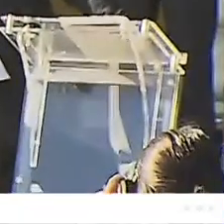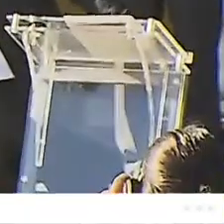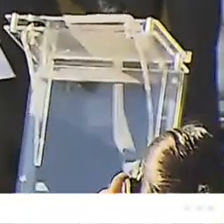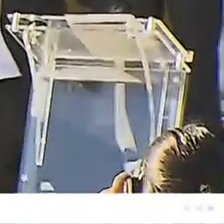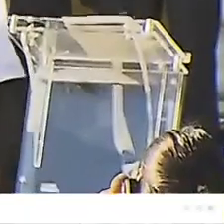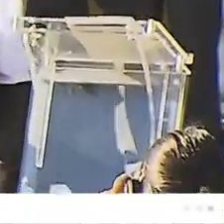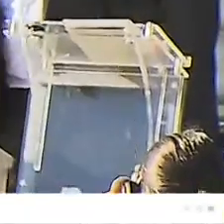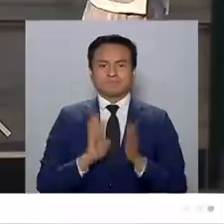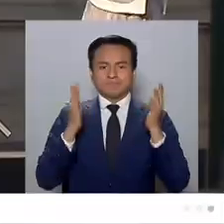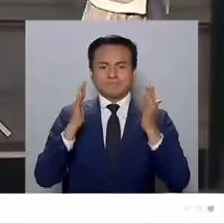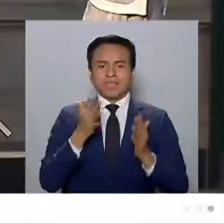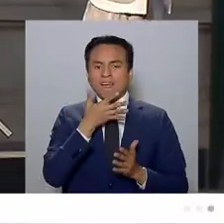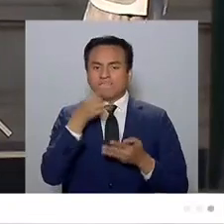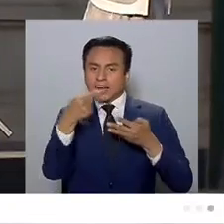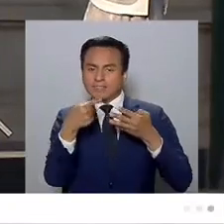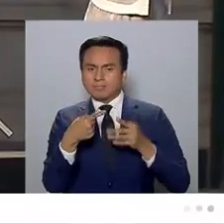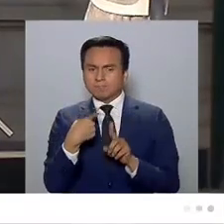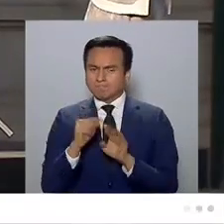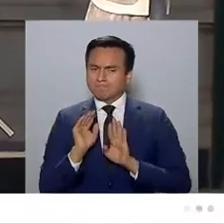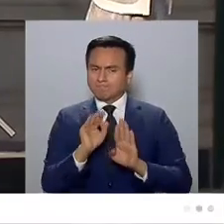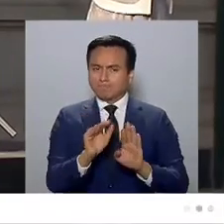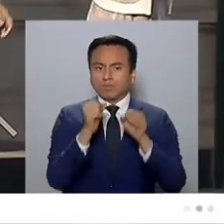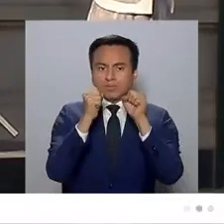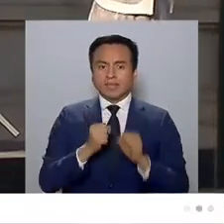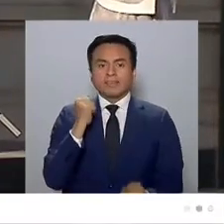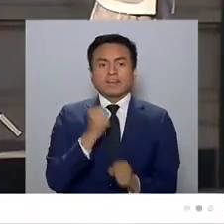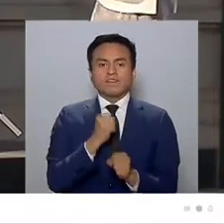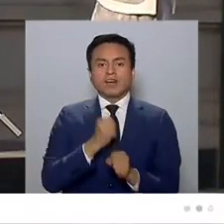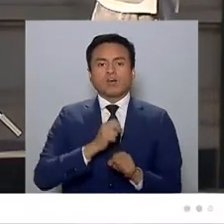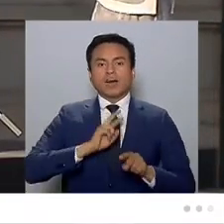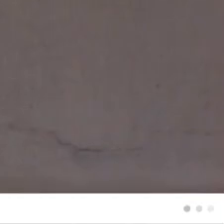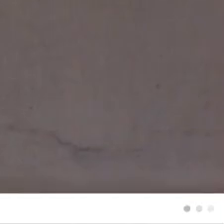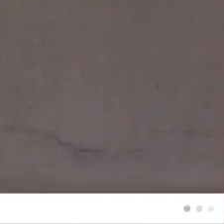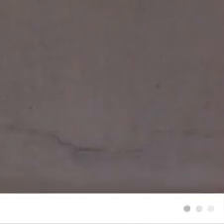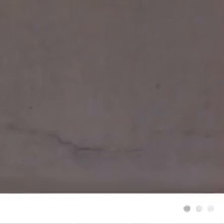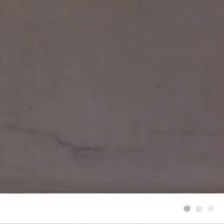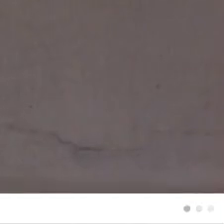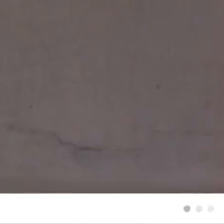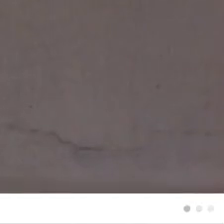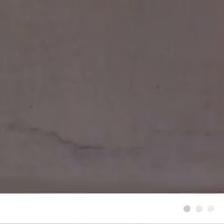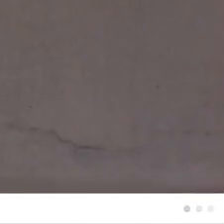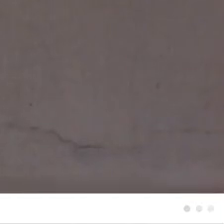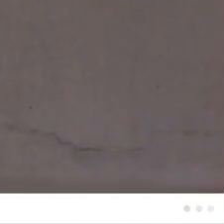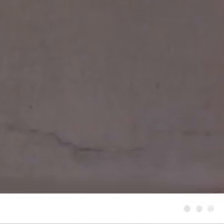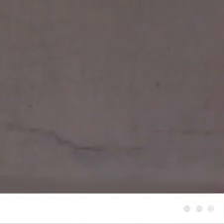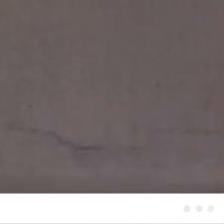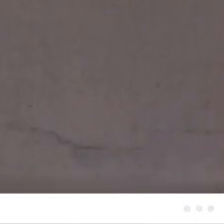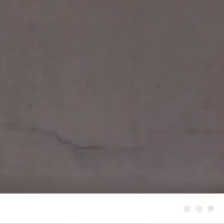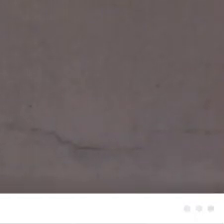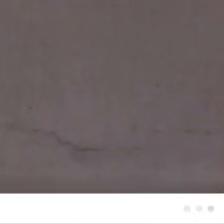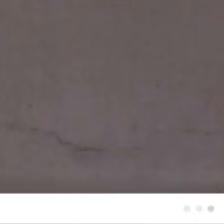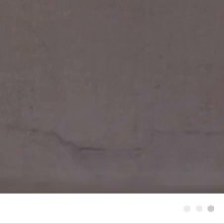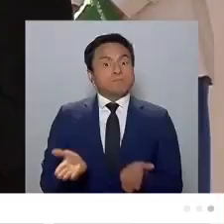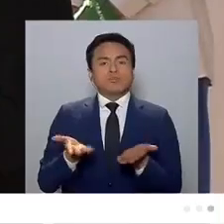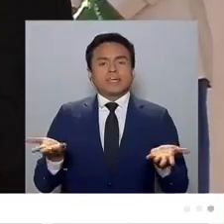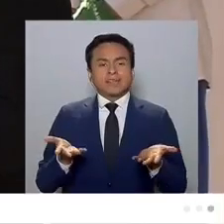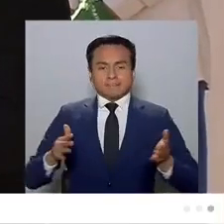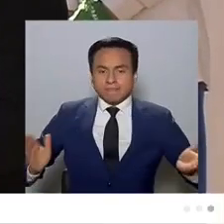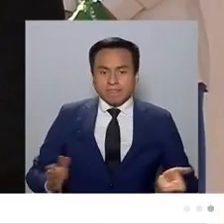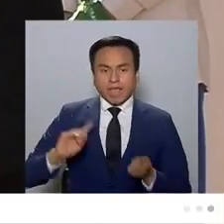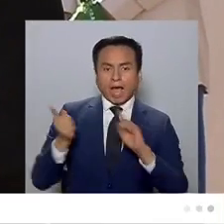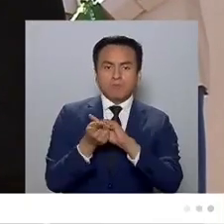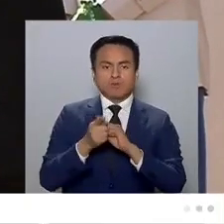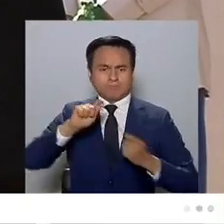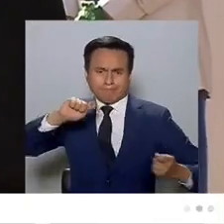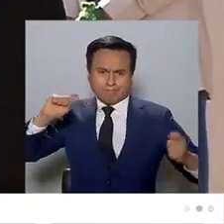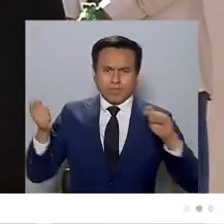que hombres, y en ese entonces solo uno superaba el 58% de mujeres que tendrá el de Boric, España. De esta forma,